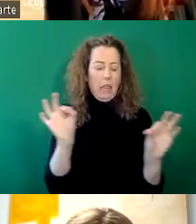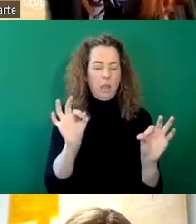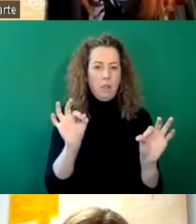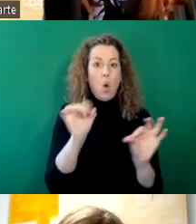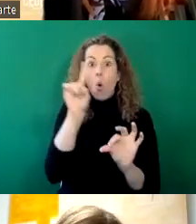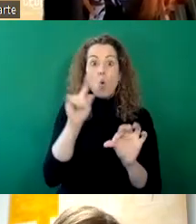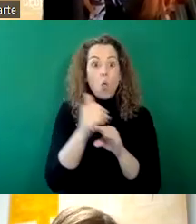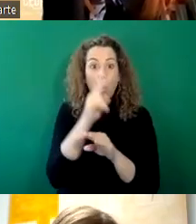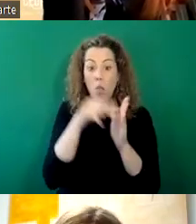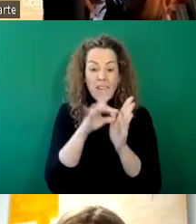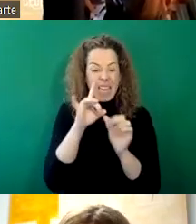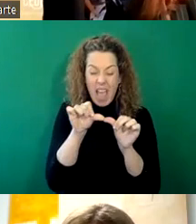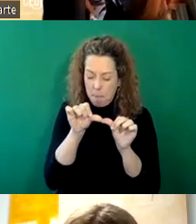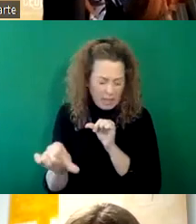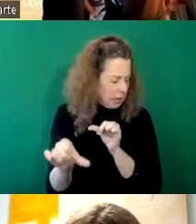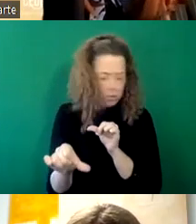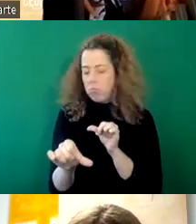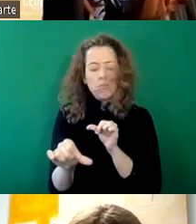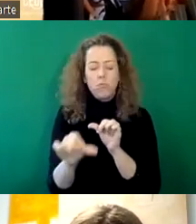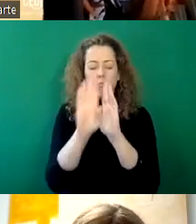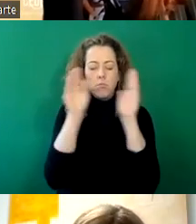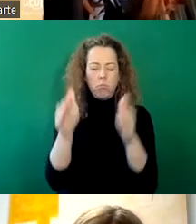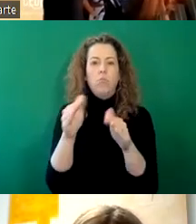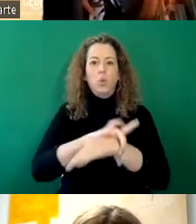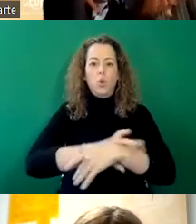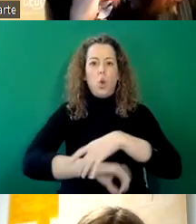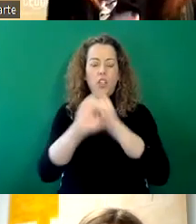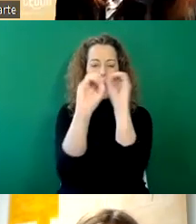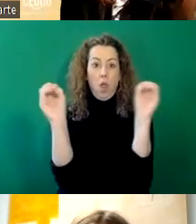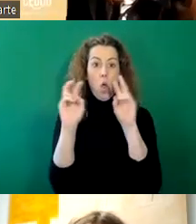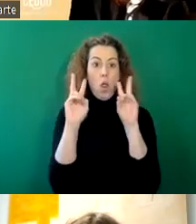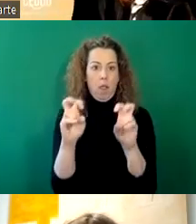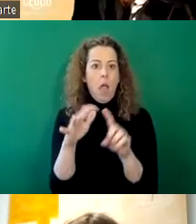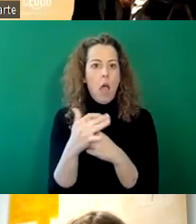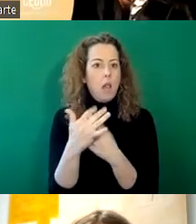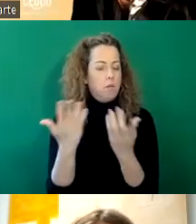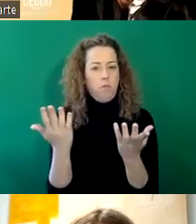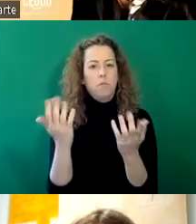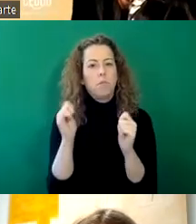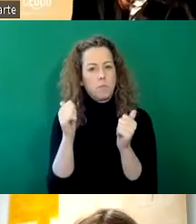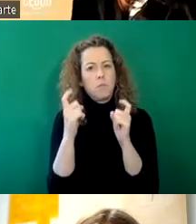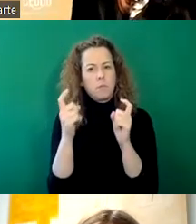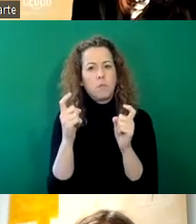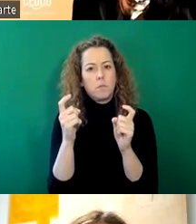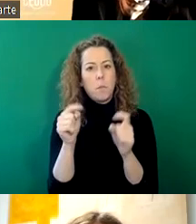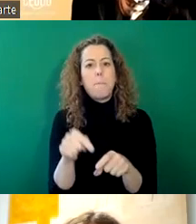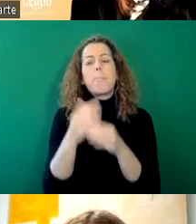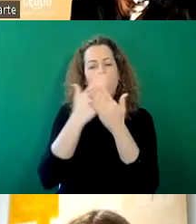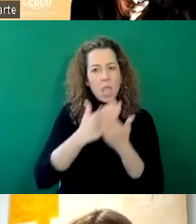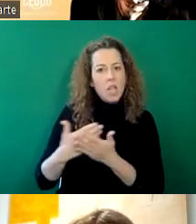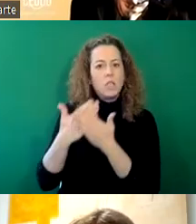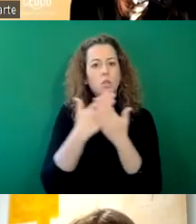ese momento partíamos de una situación inicial que, hicimos un estudio